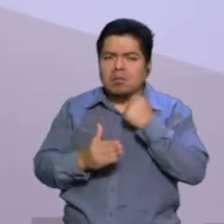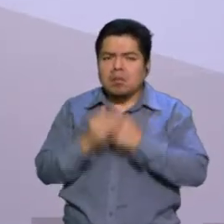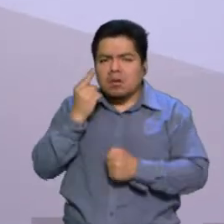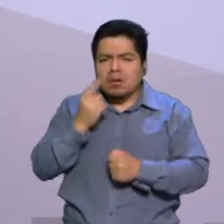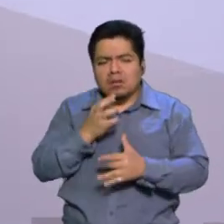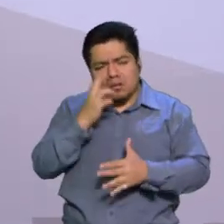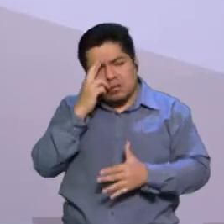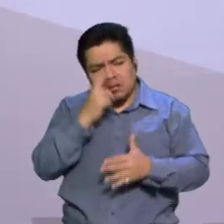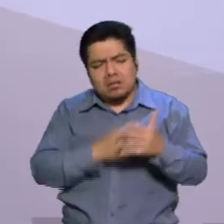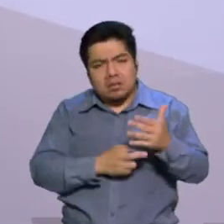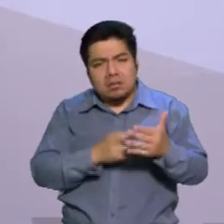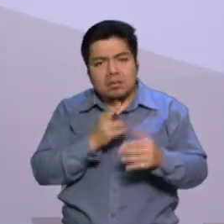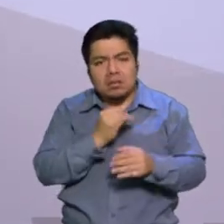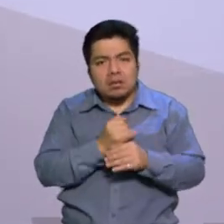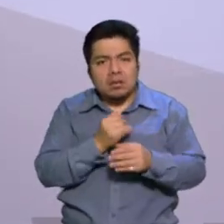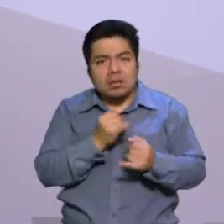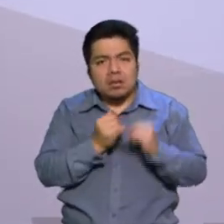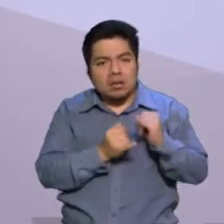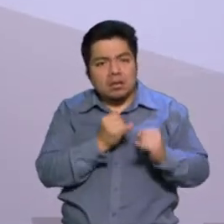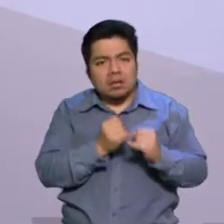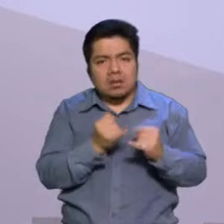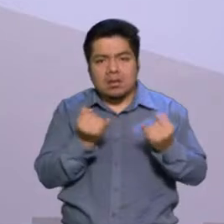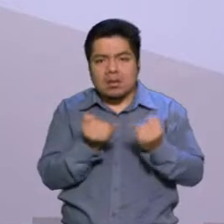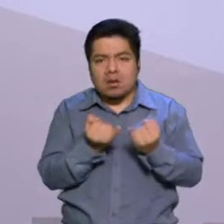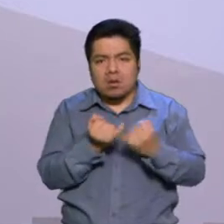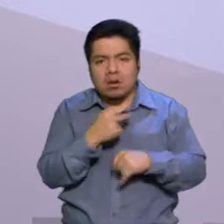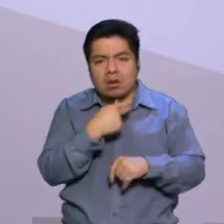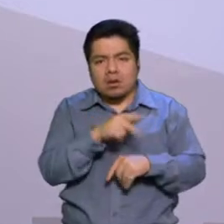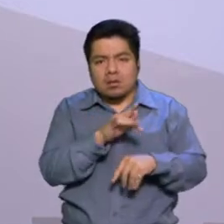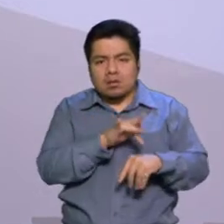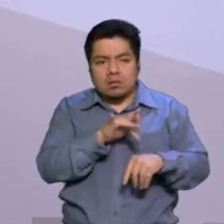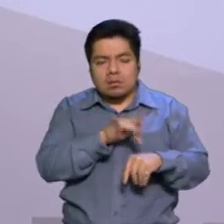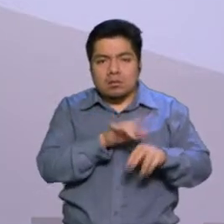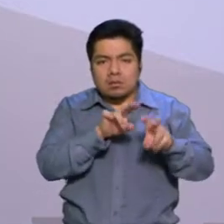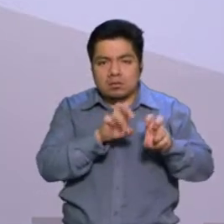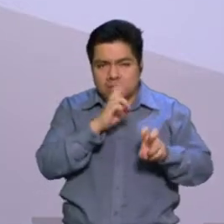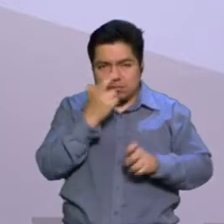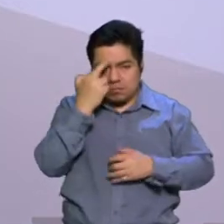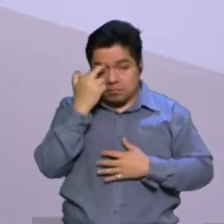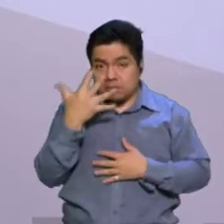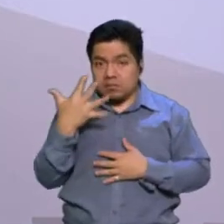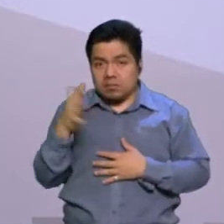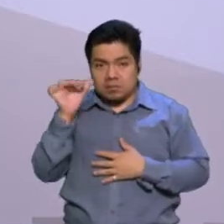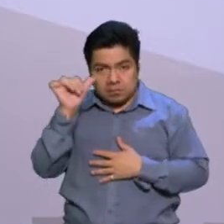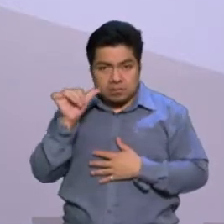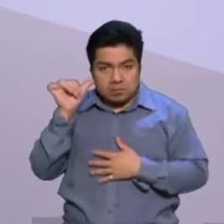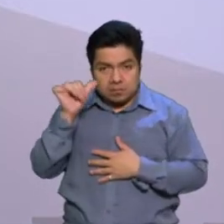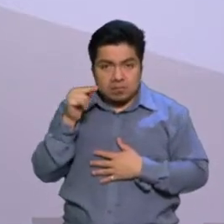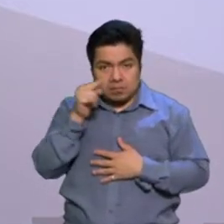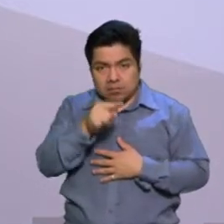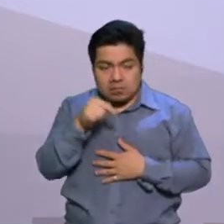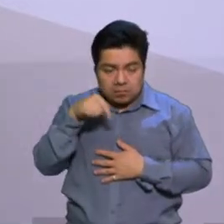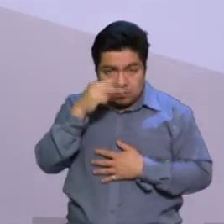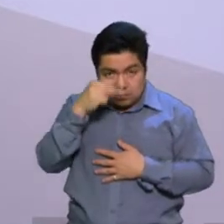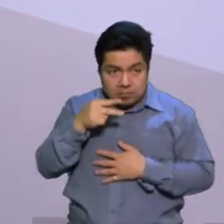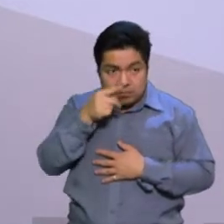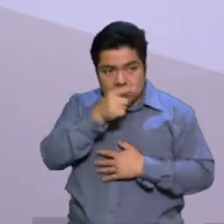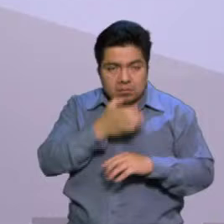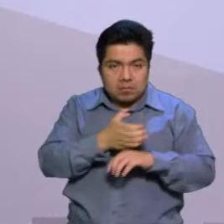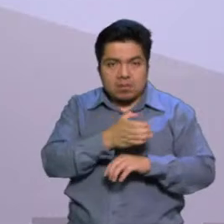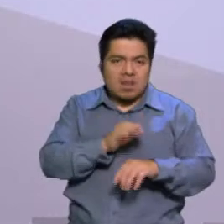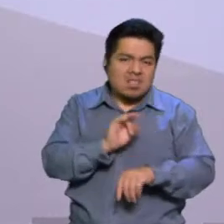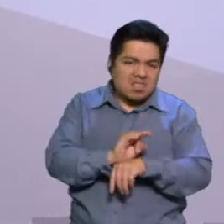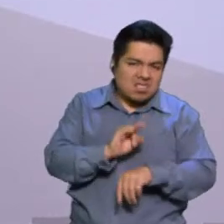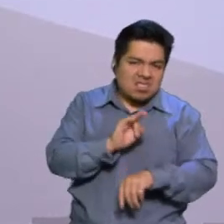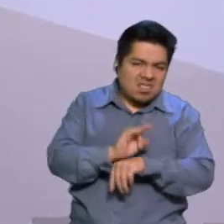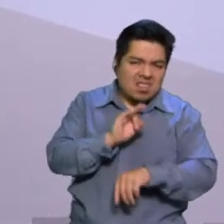derecho internacional y por la presunta injerencia en sus asuntos internos, luego de que el pasado 5 de abril el cuerpo diplomático de nuestro país defendió